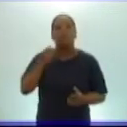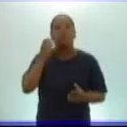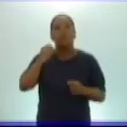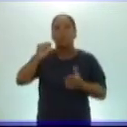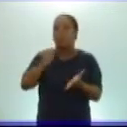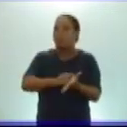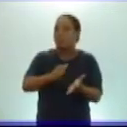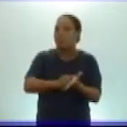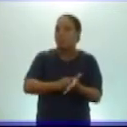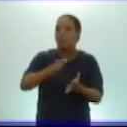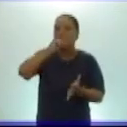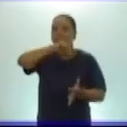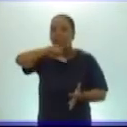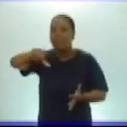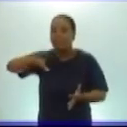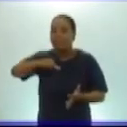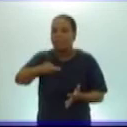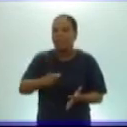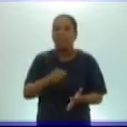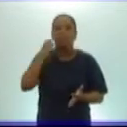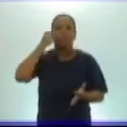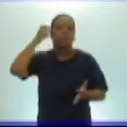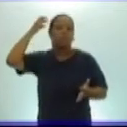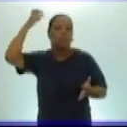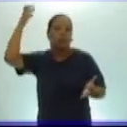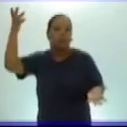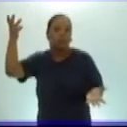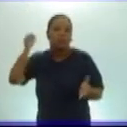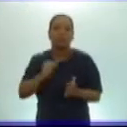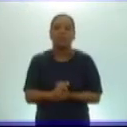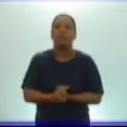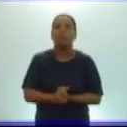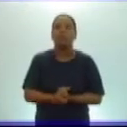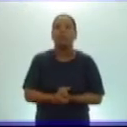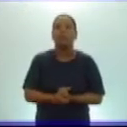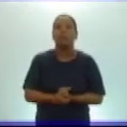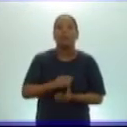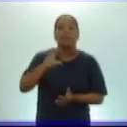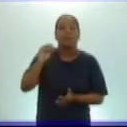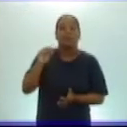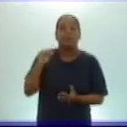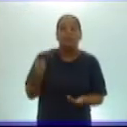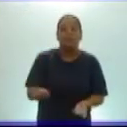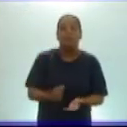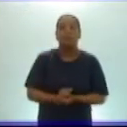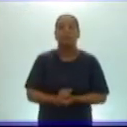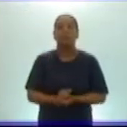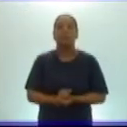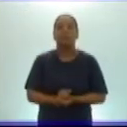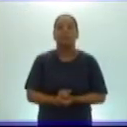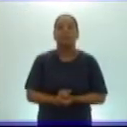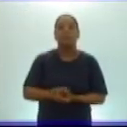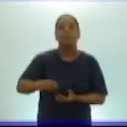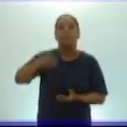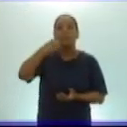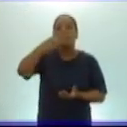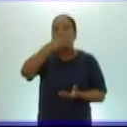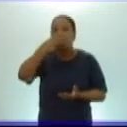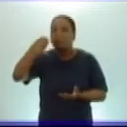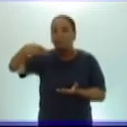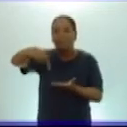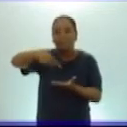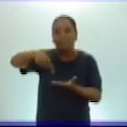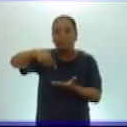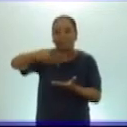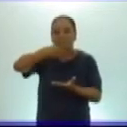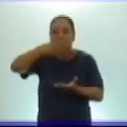es decir, si los componentes son sólidos o líquidos. Nos estamos refiriendo a la solubilidad en agua, que es otra